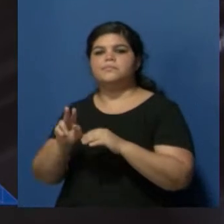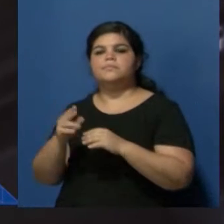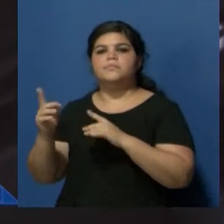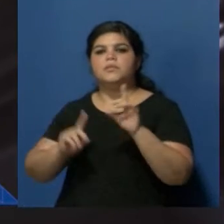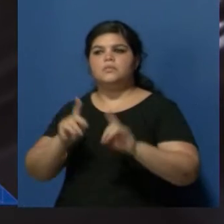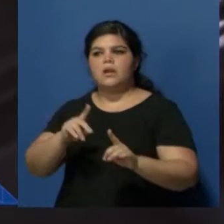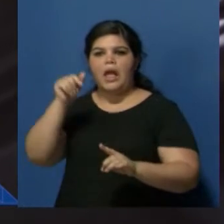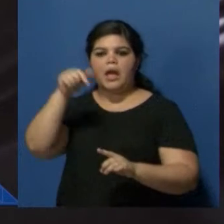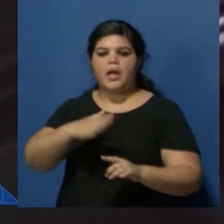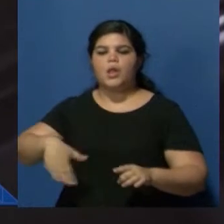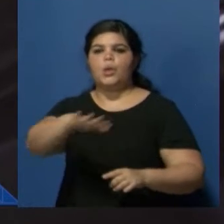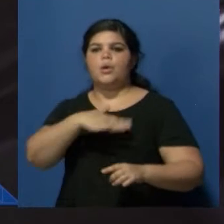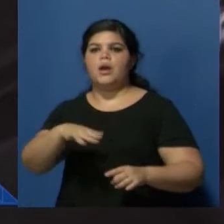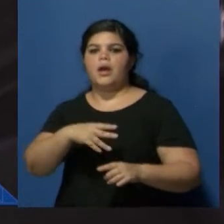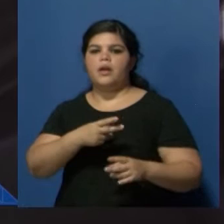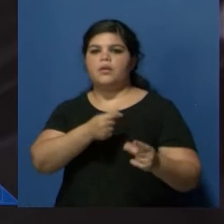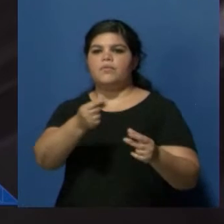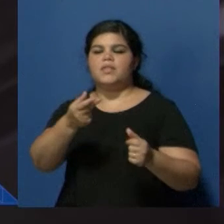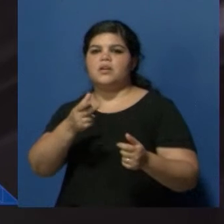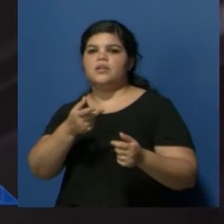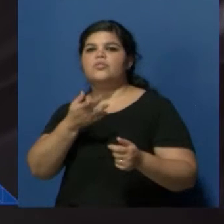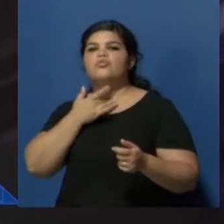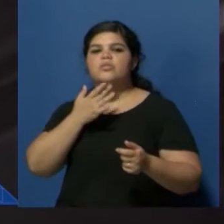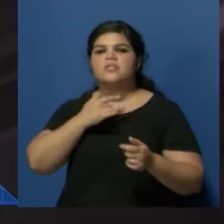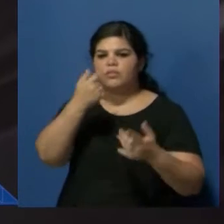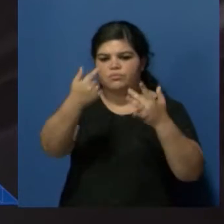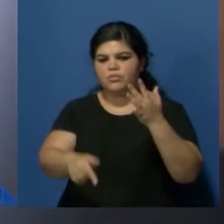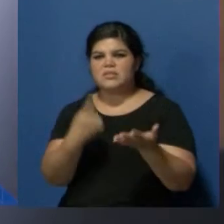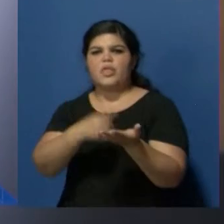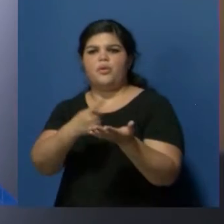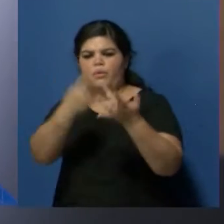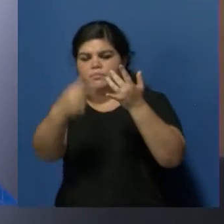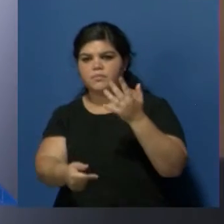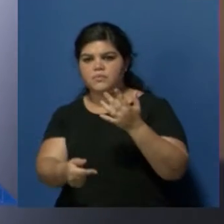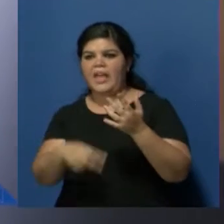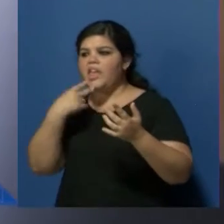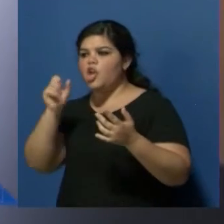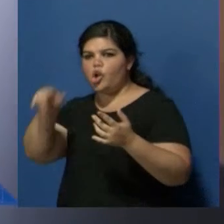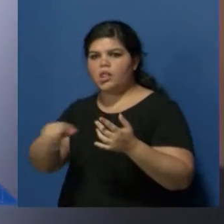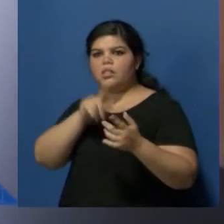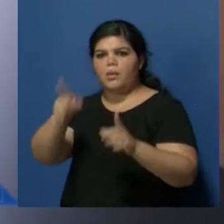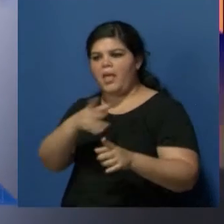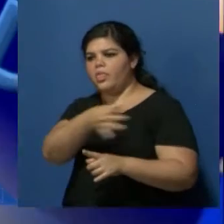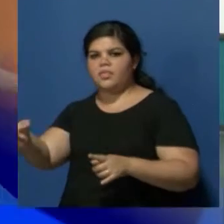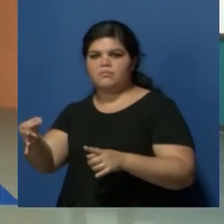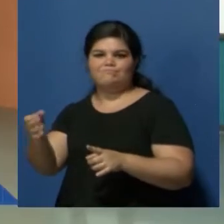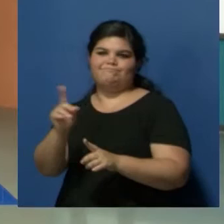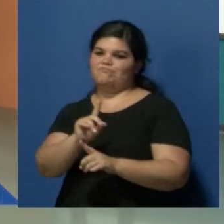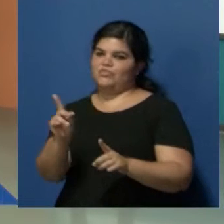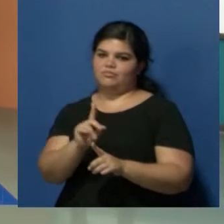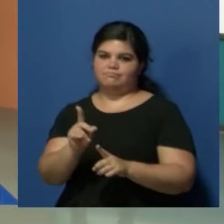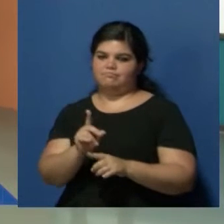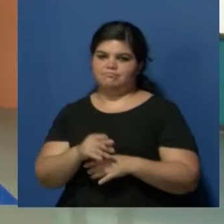mucho consumo de sustancias, entonces va a haber hijos que consuman sustancias. No necesariamente. No necesariamente. Que pueda haber